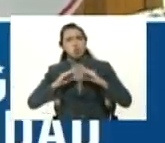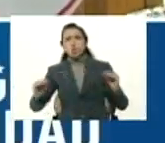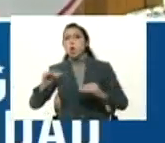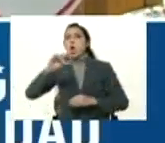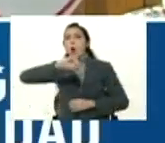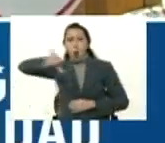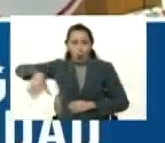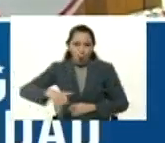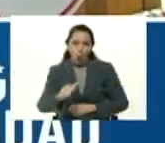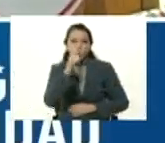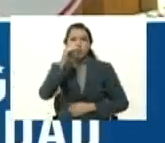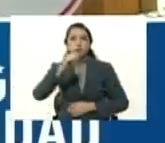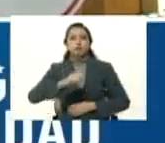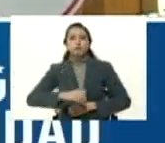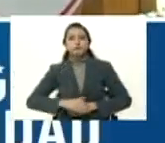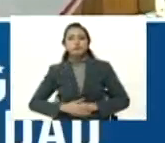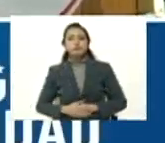juguito,